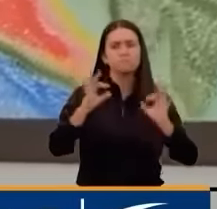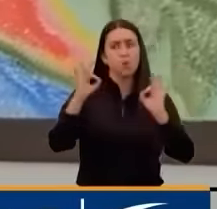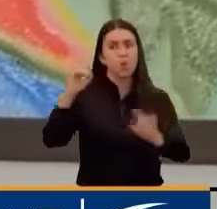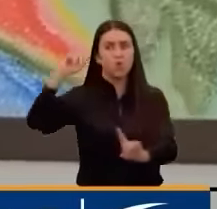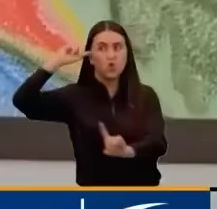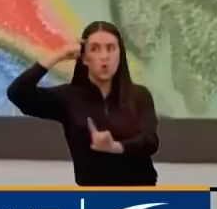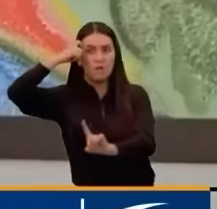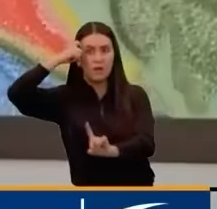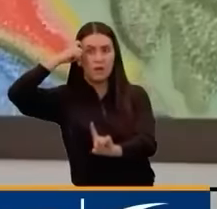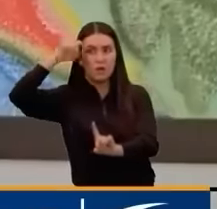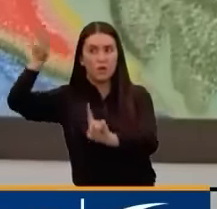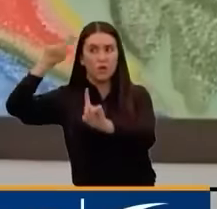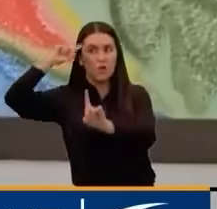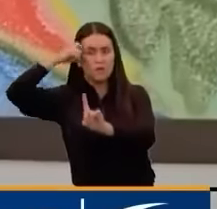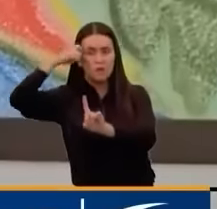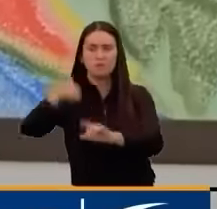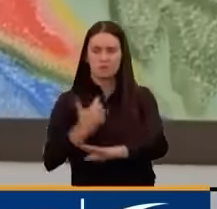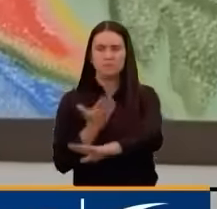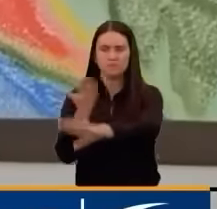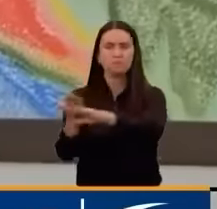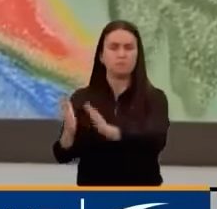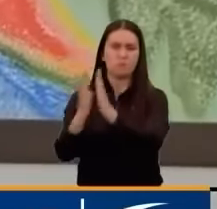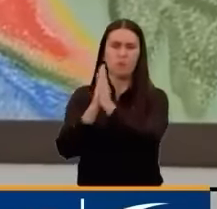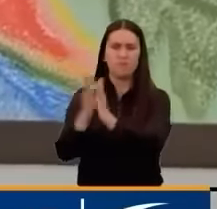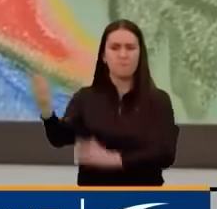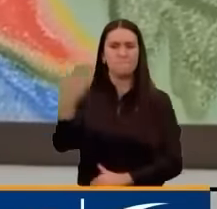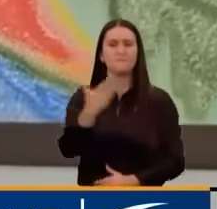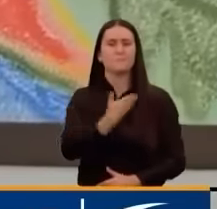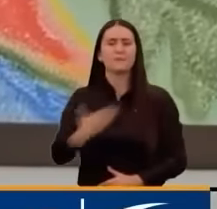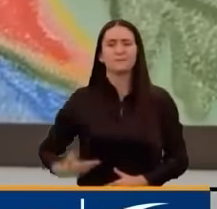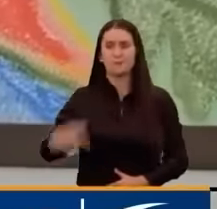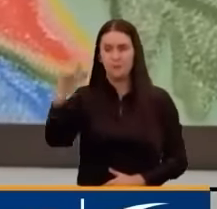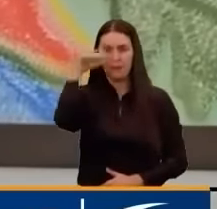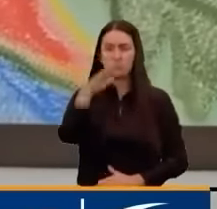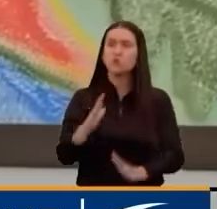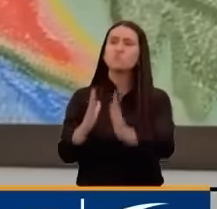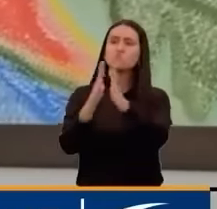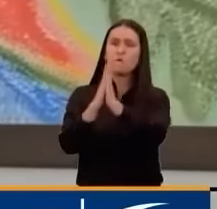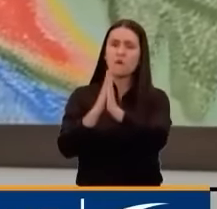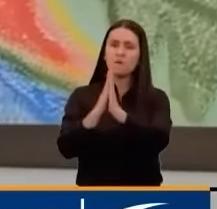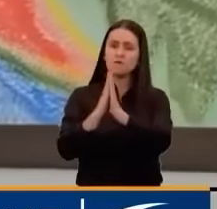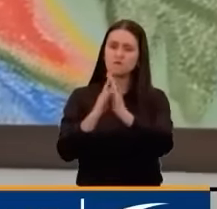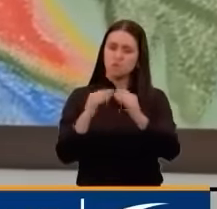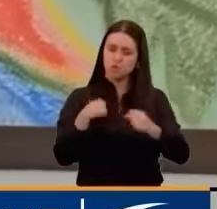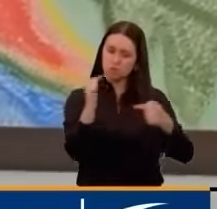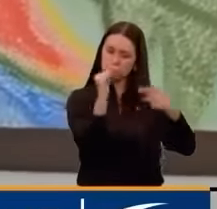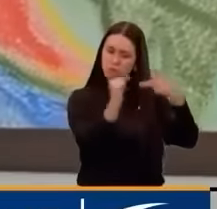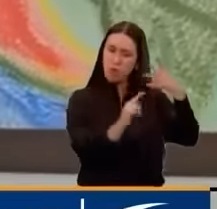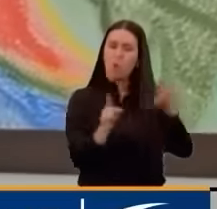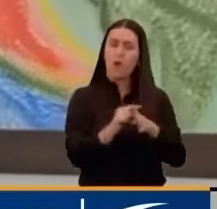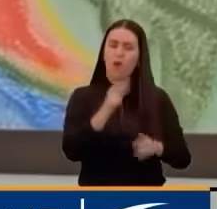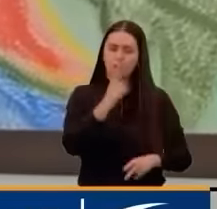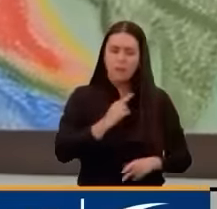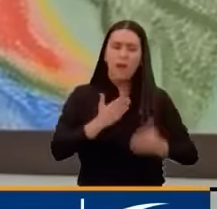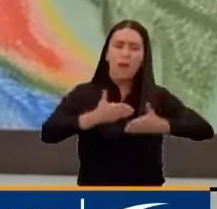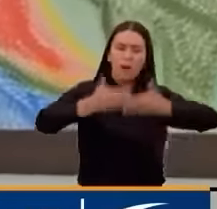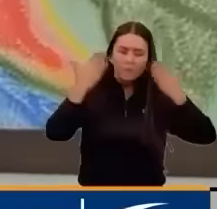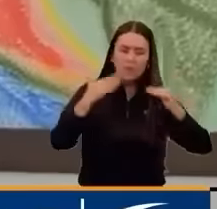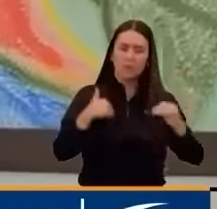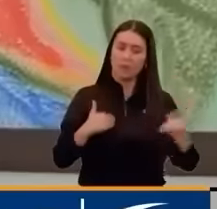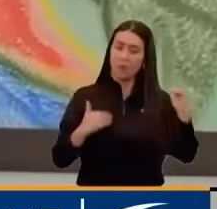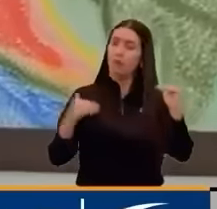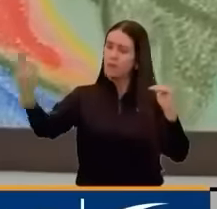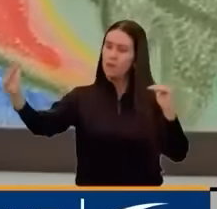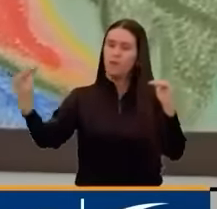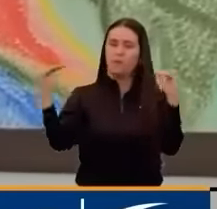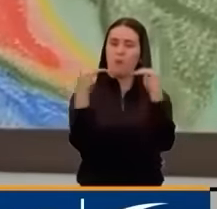gobierno, y le pedimos al presidente que en ese mismo tono y nivel de cordialidad trate la